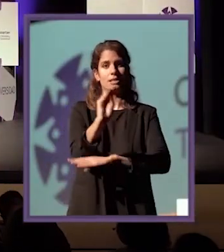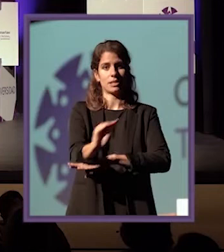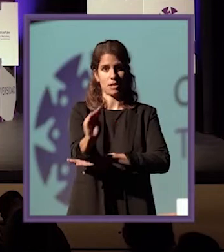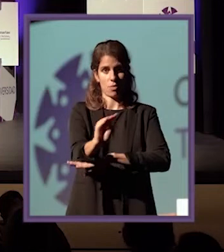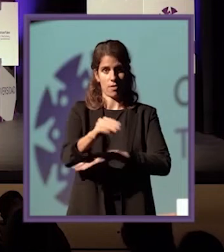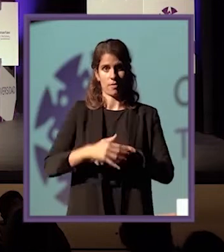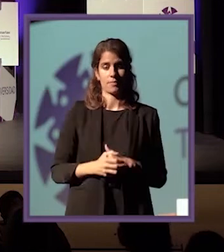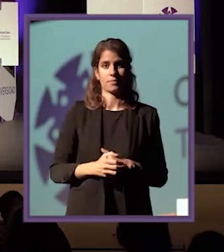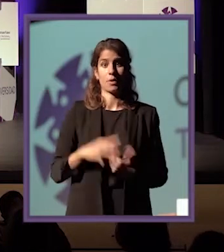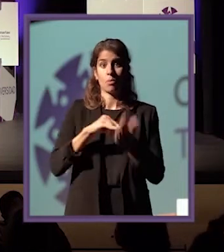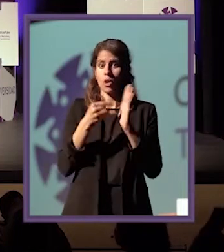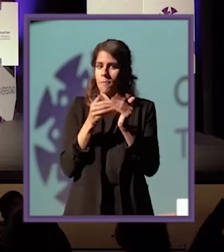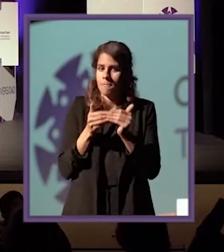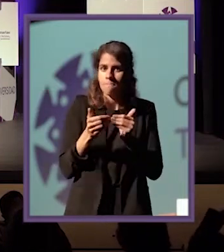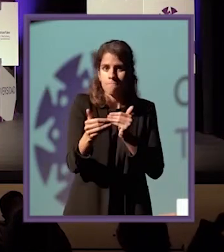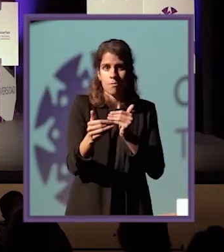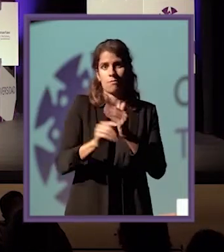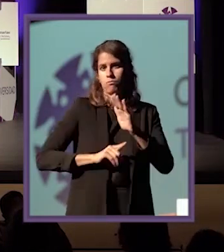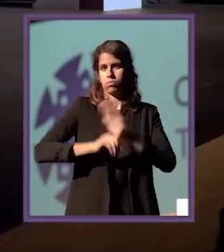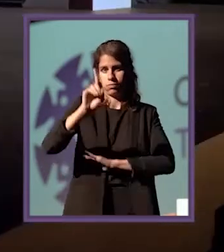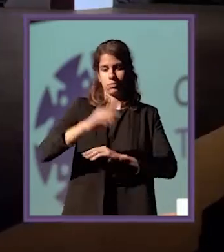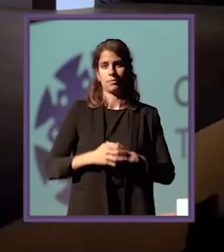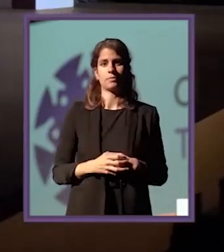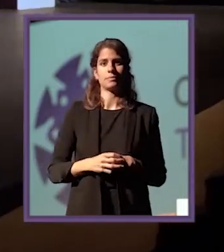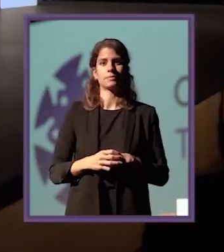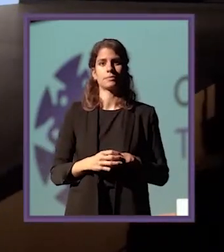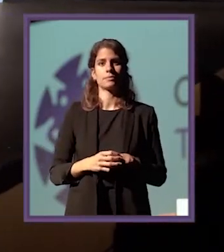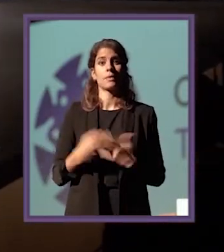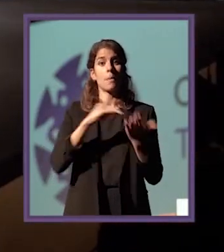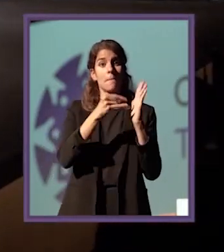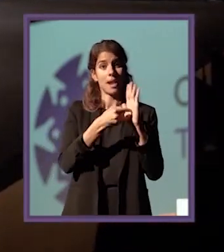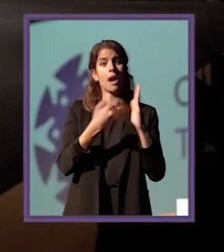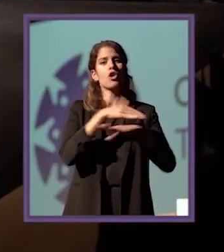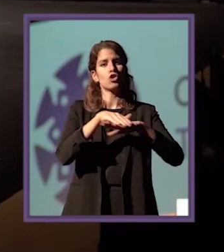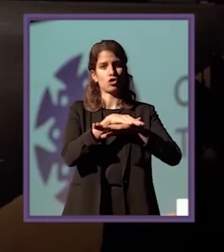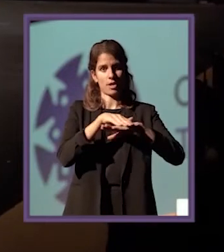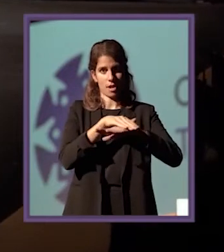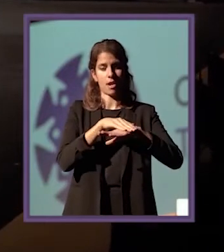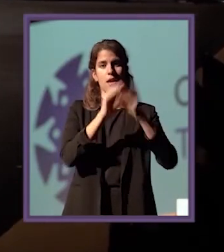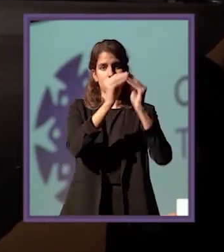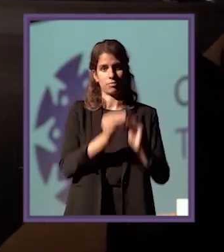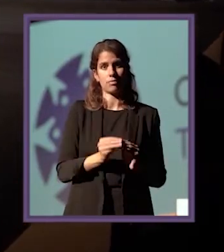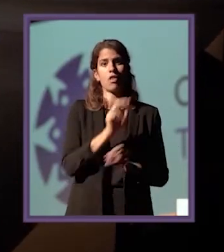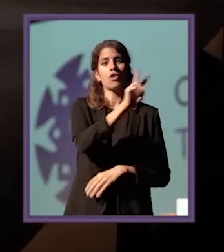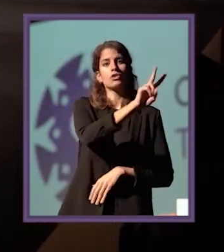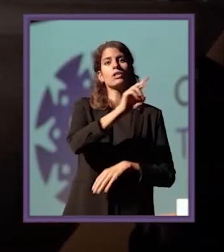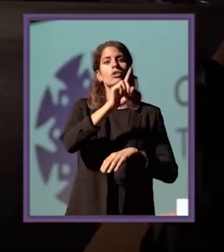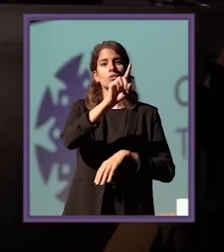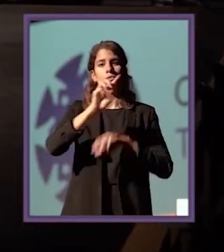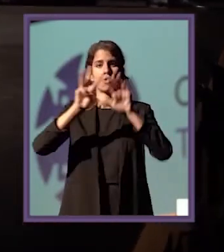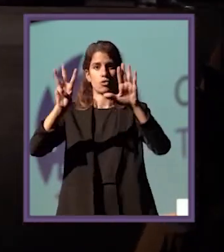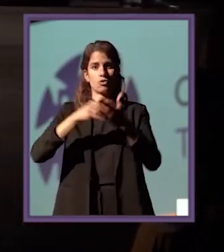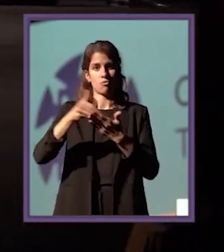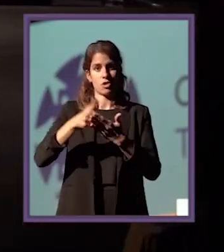corazón este proyecto, no hay más que ver el logotipo. Un plan de la Consejería para invertir 218 millones de euros procedentes